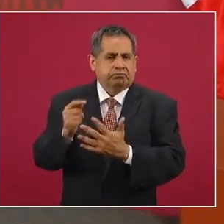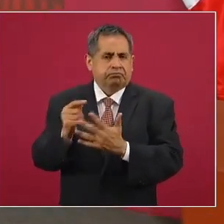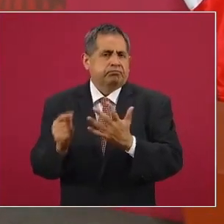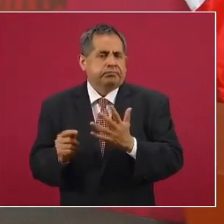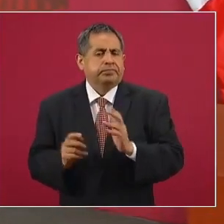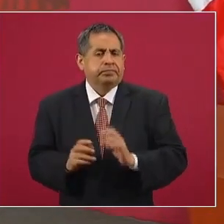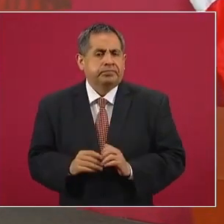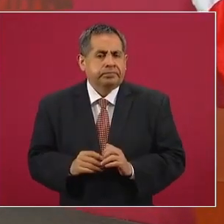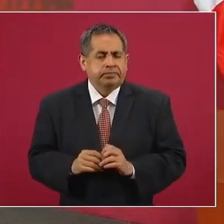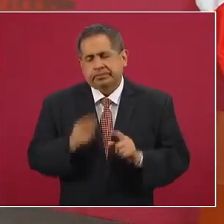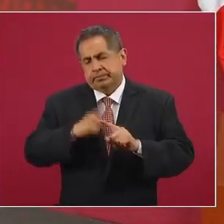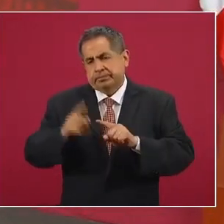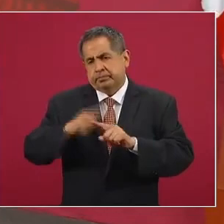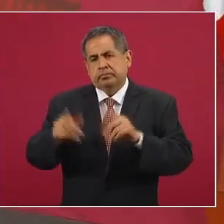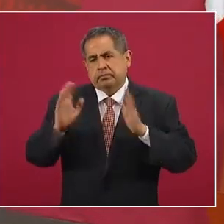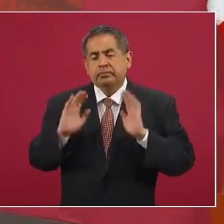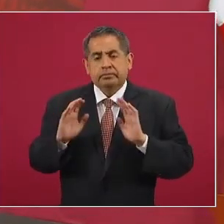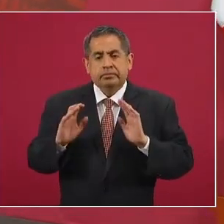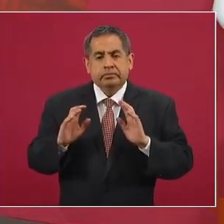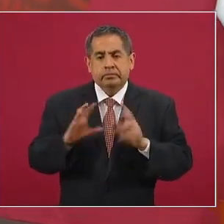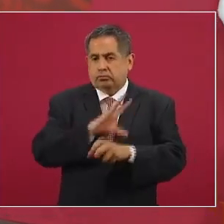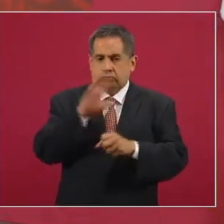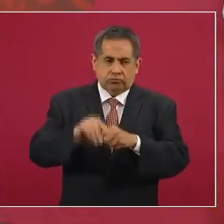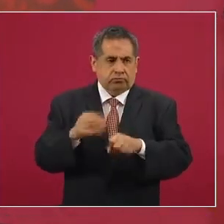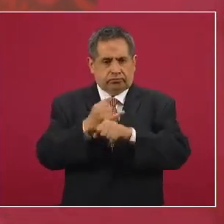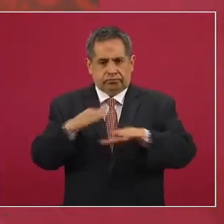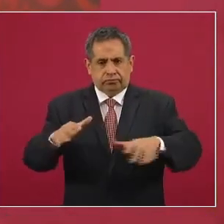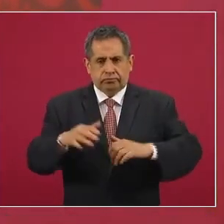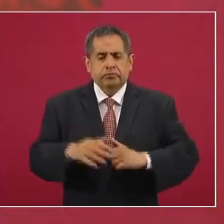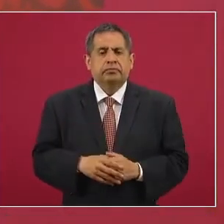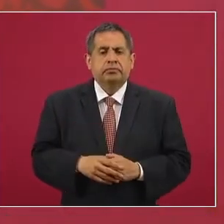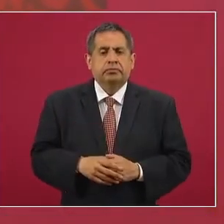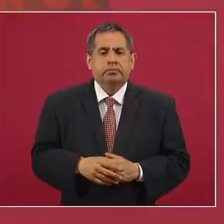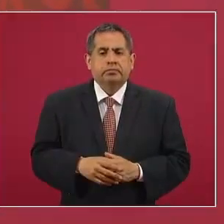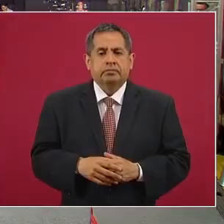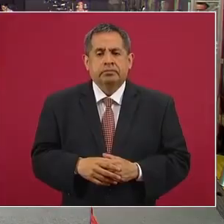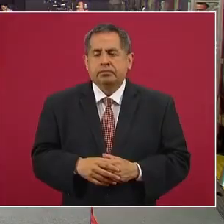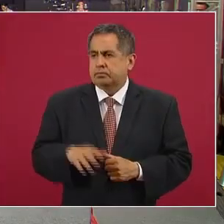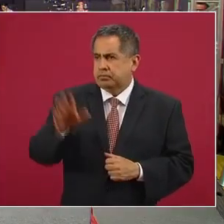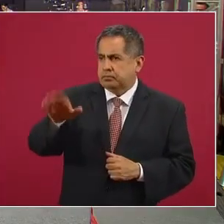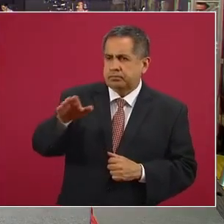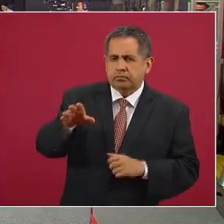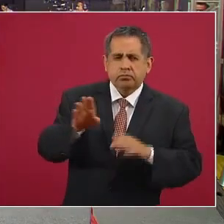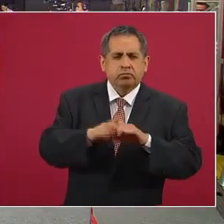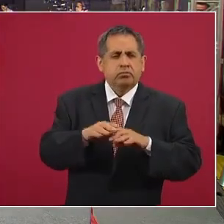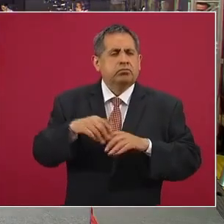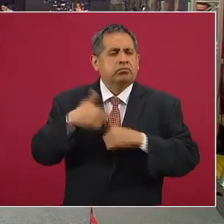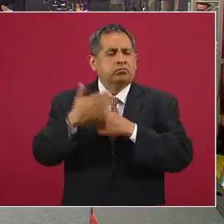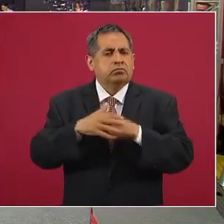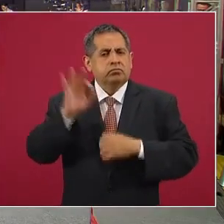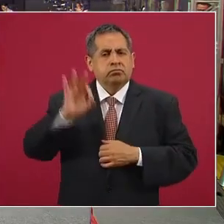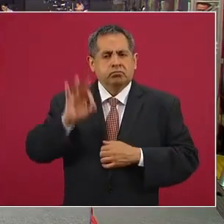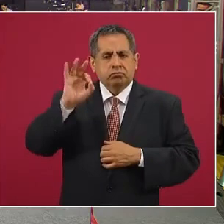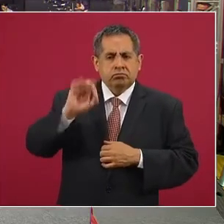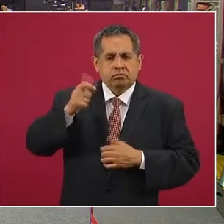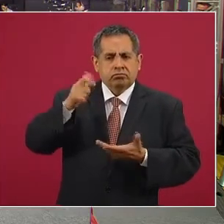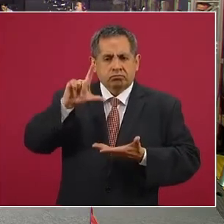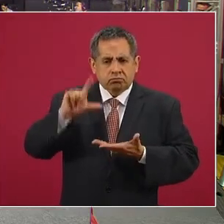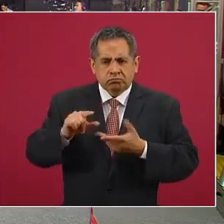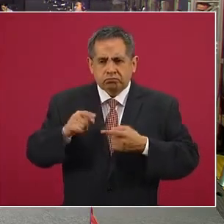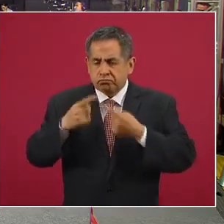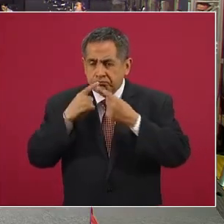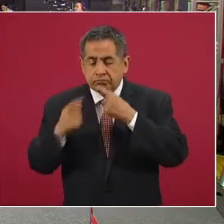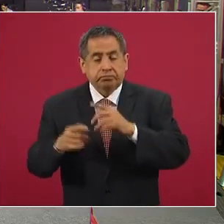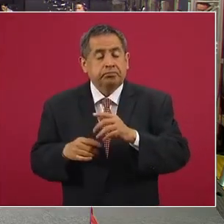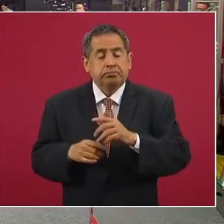en fin, toda esta información. ¿En ese acuerdo están viendo lo de las tasas, ajuste a las tasas?